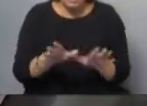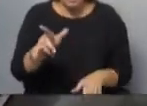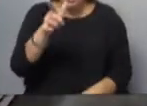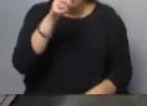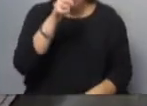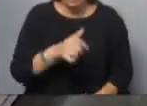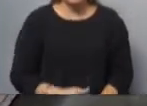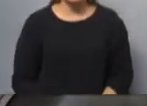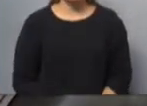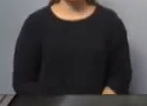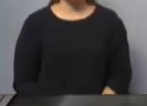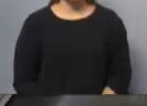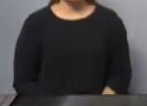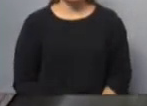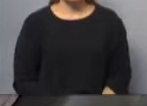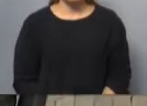julio.